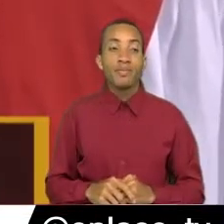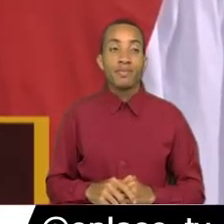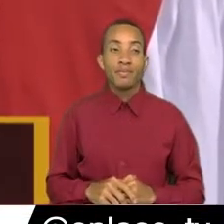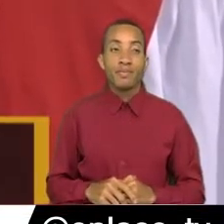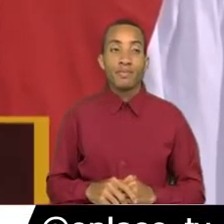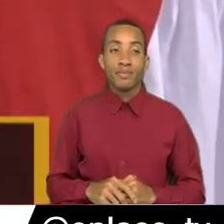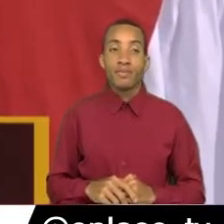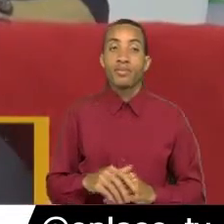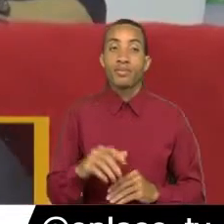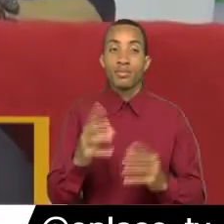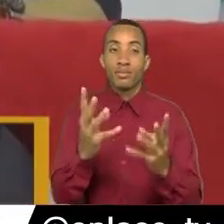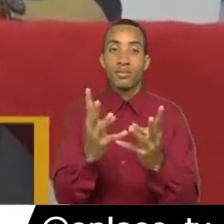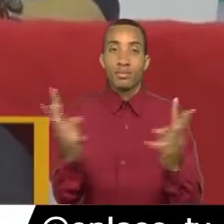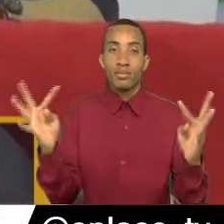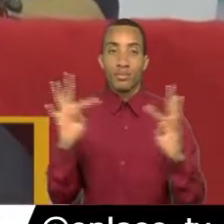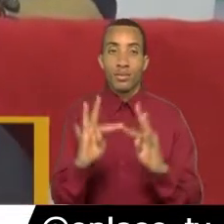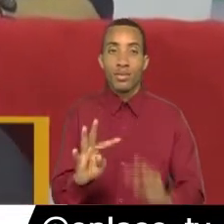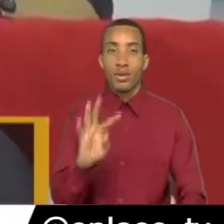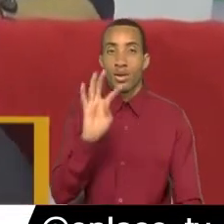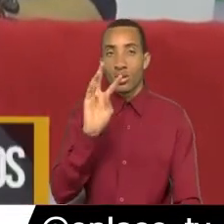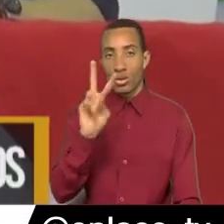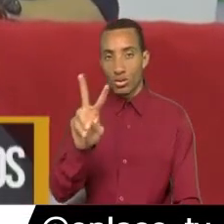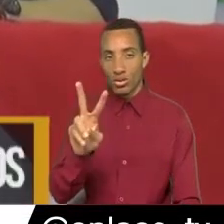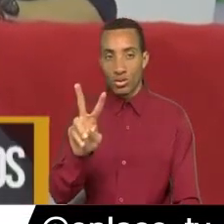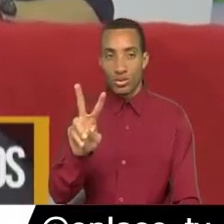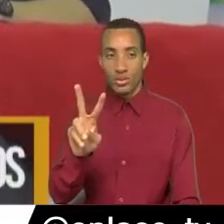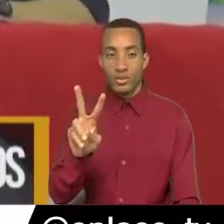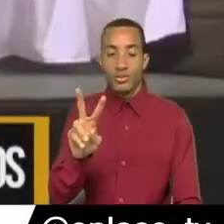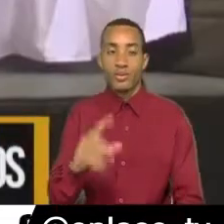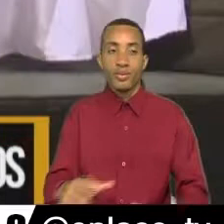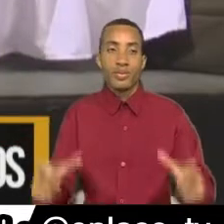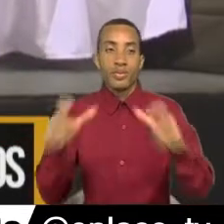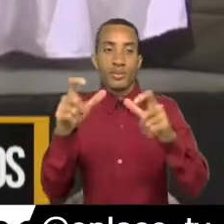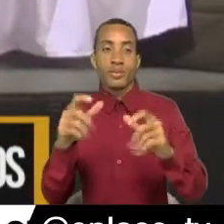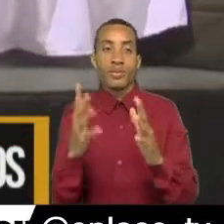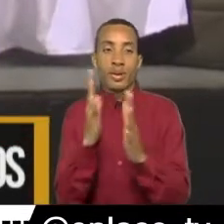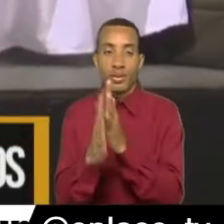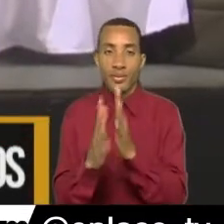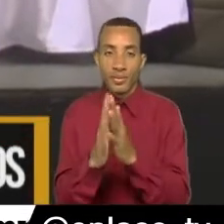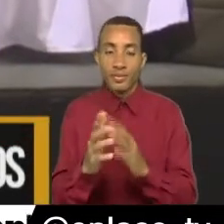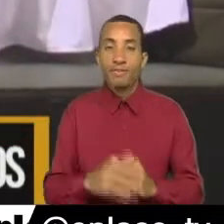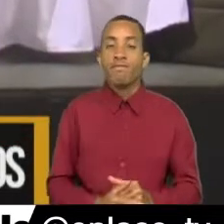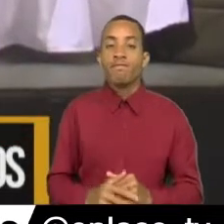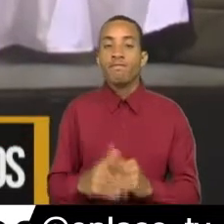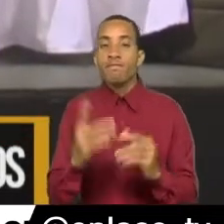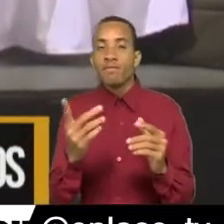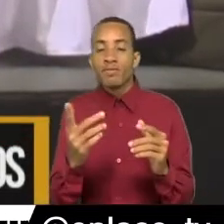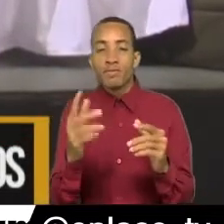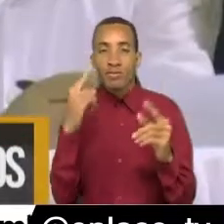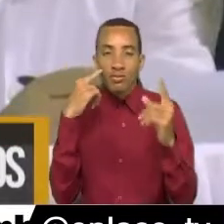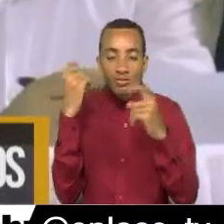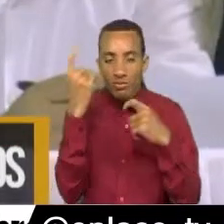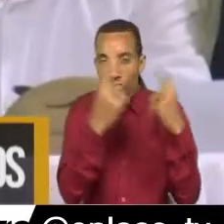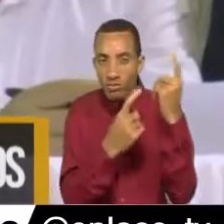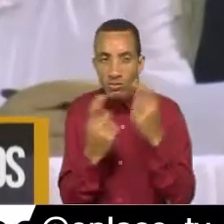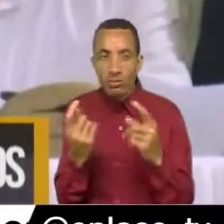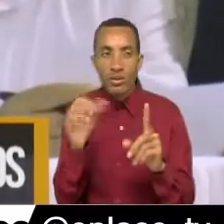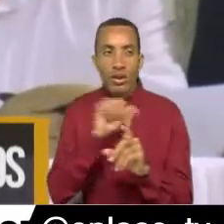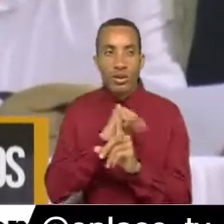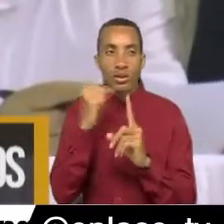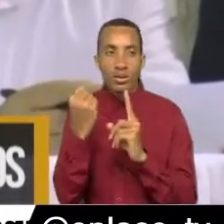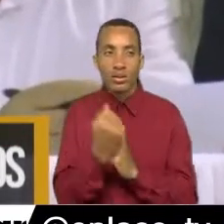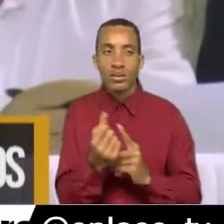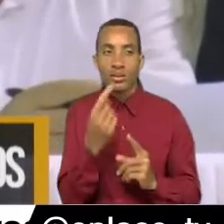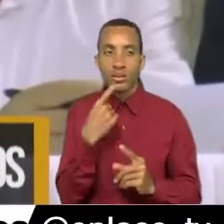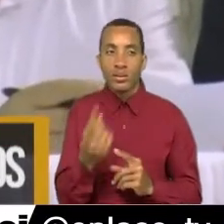de Barranca Bermeja han participado este lunes de cumbre realizada en Expoeventos para analizar la situación social de este municipio productor de petróleo. El